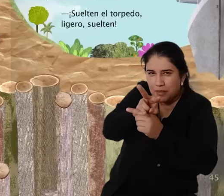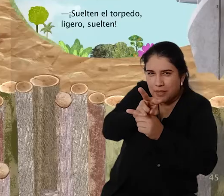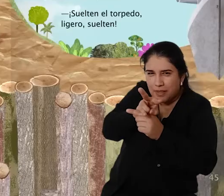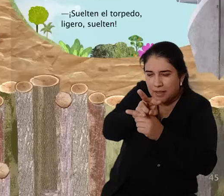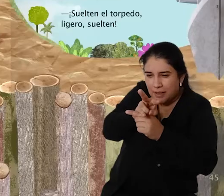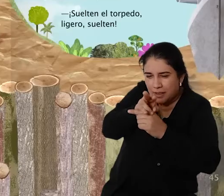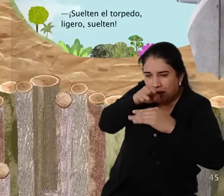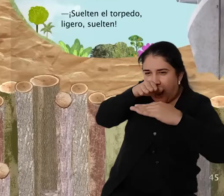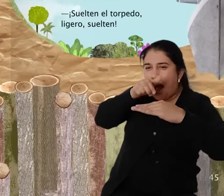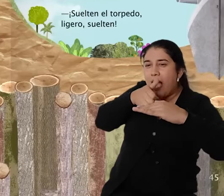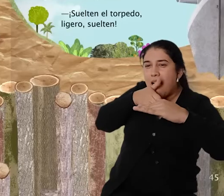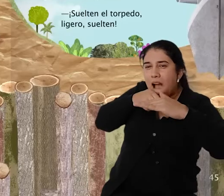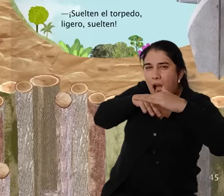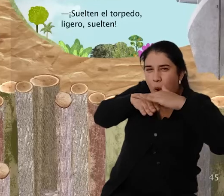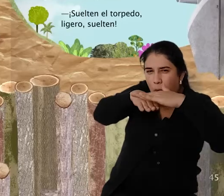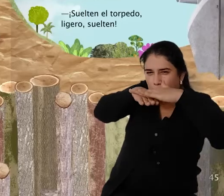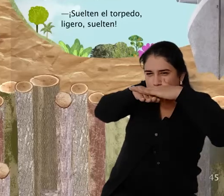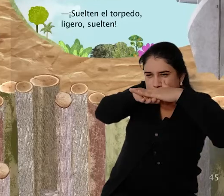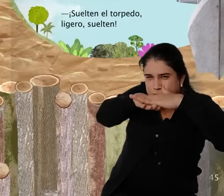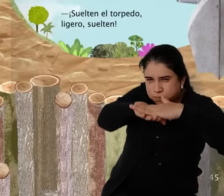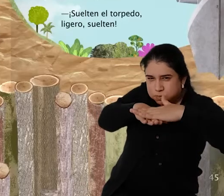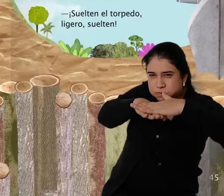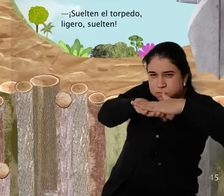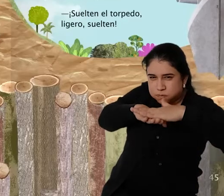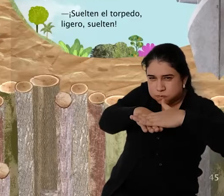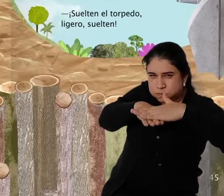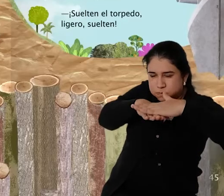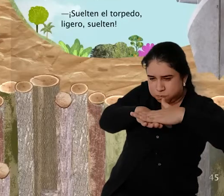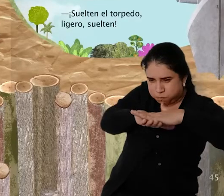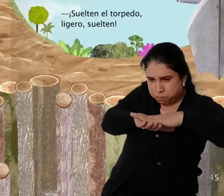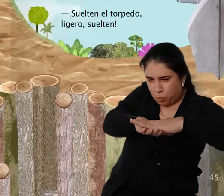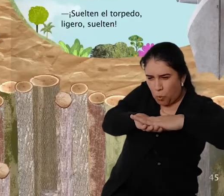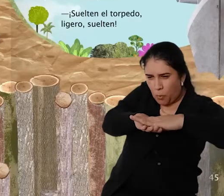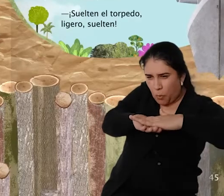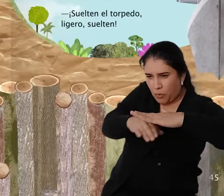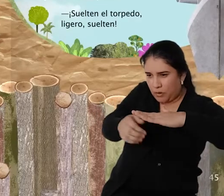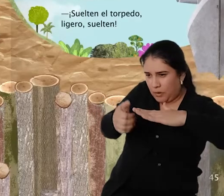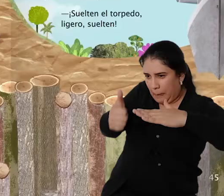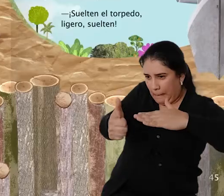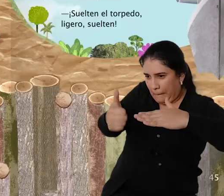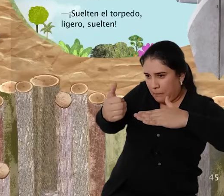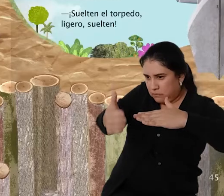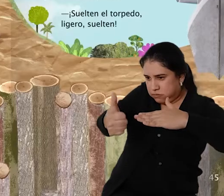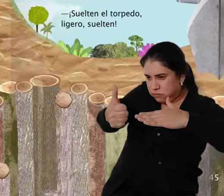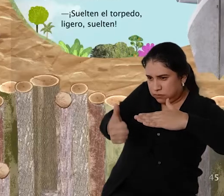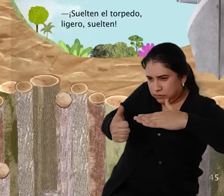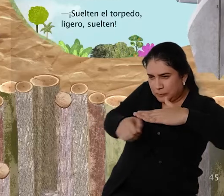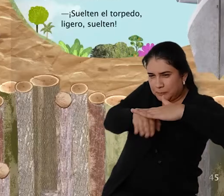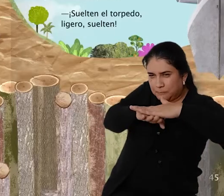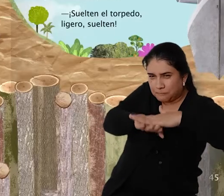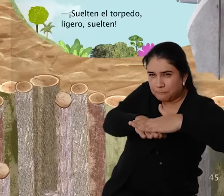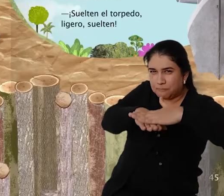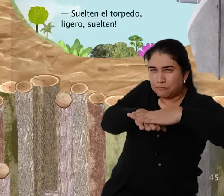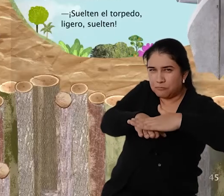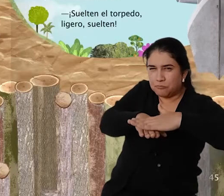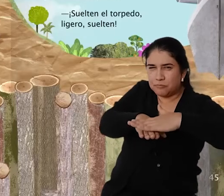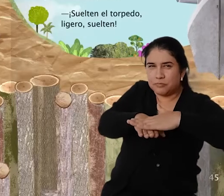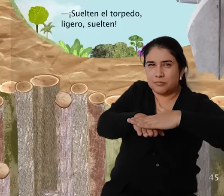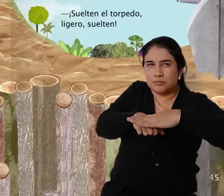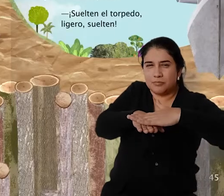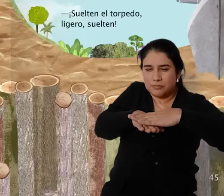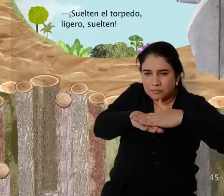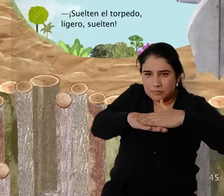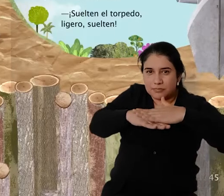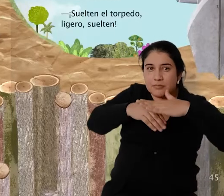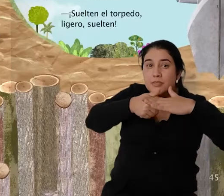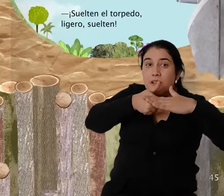con cuidado y lo hundieran en el agua hasta que él les avisara. Así lo hicieron. Enseguida los